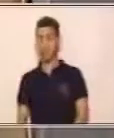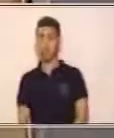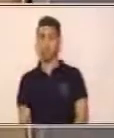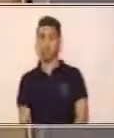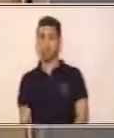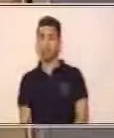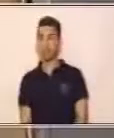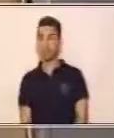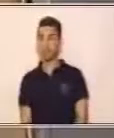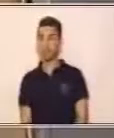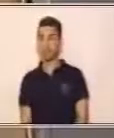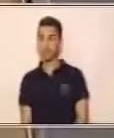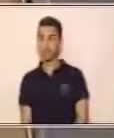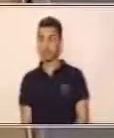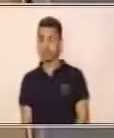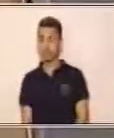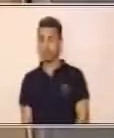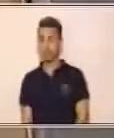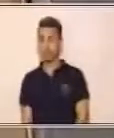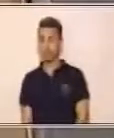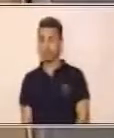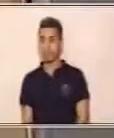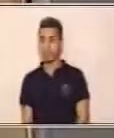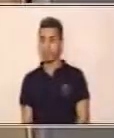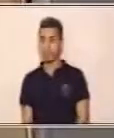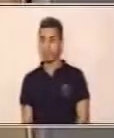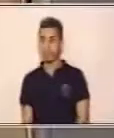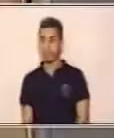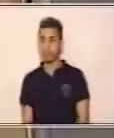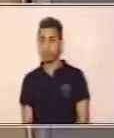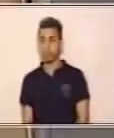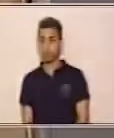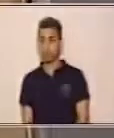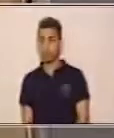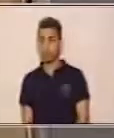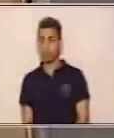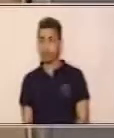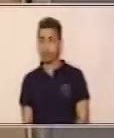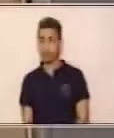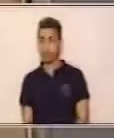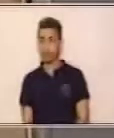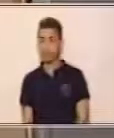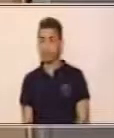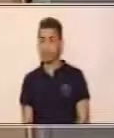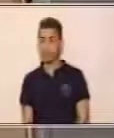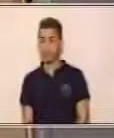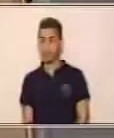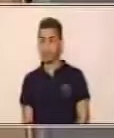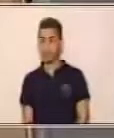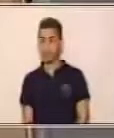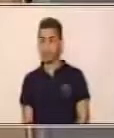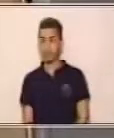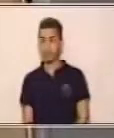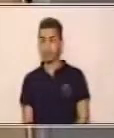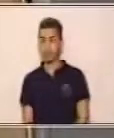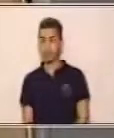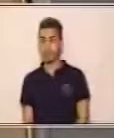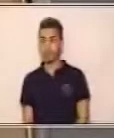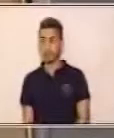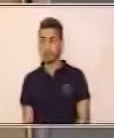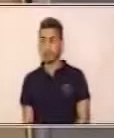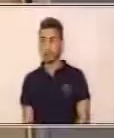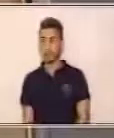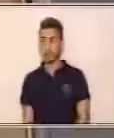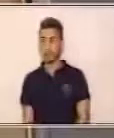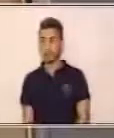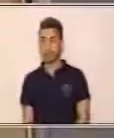0.74. Muy bien, vamos a tratar de dibujar entonces un 0 que es el que nos hace falta